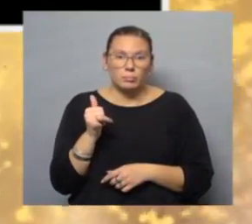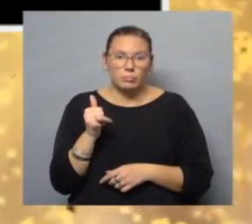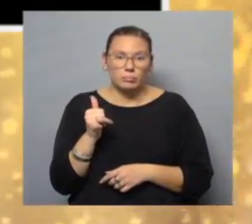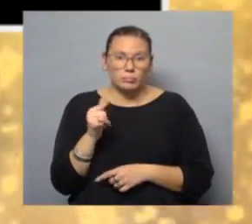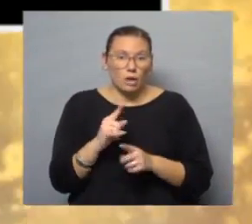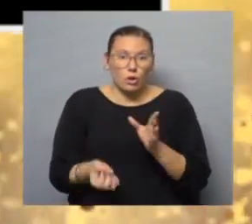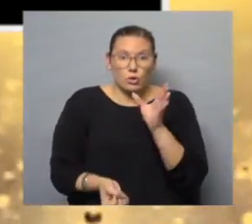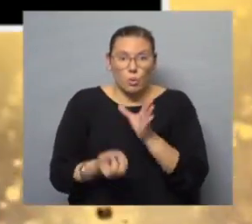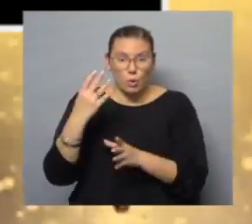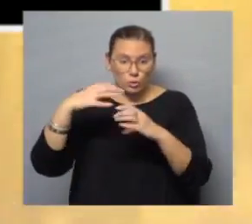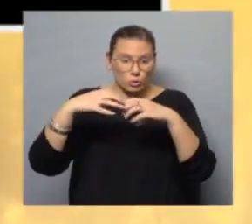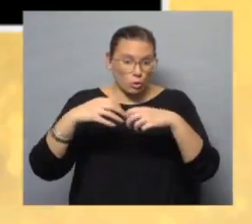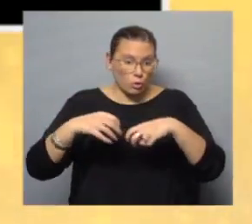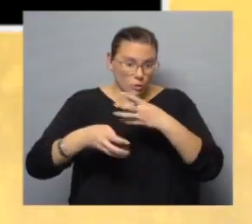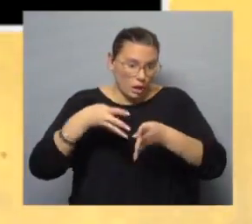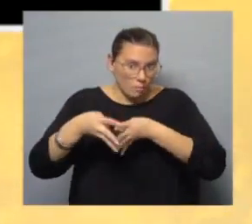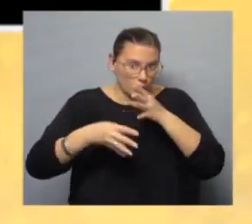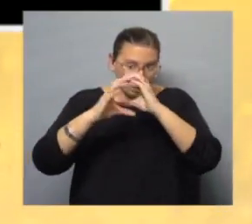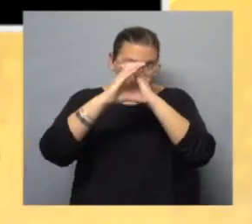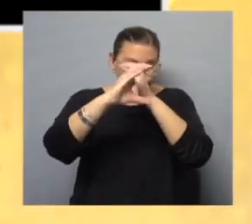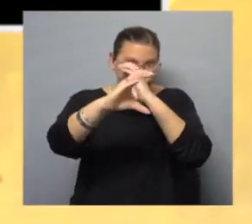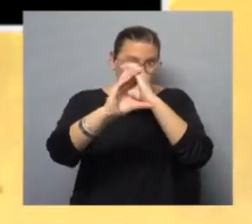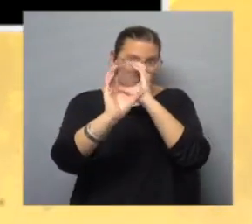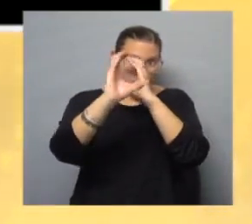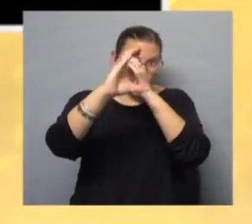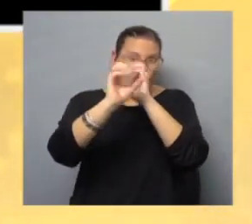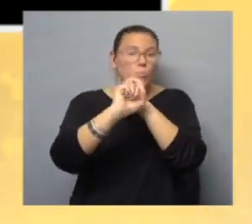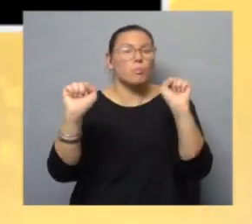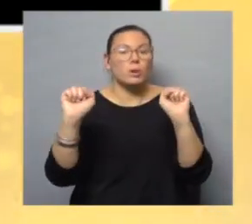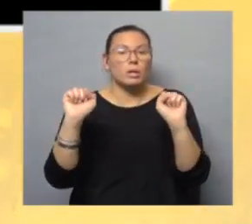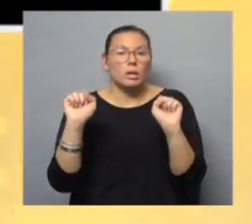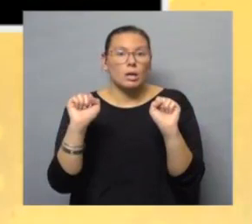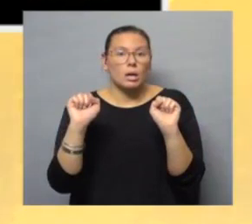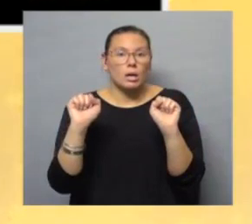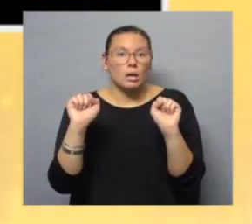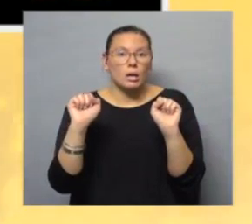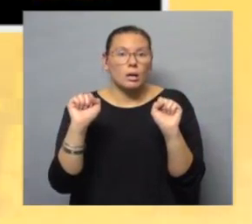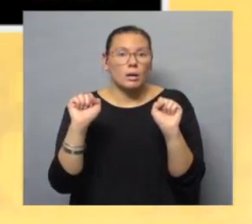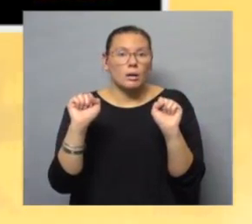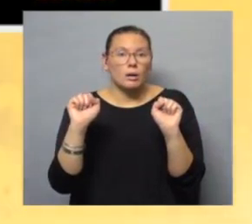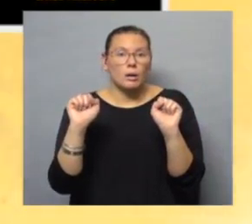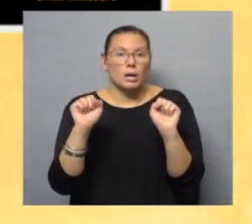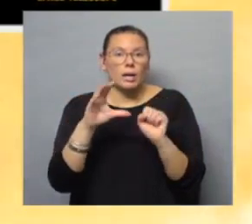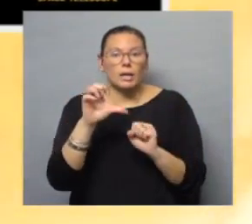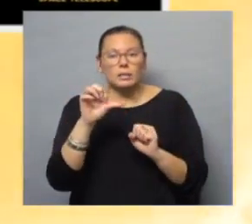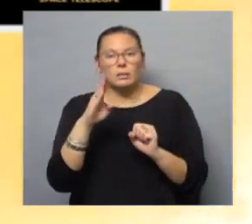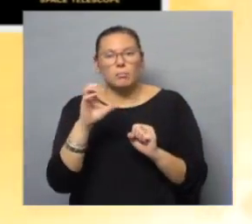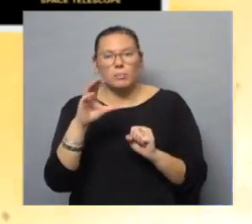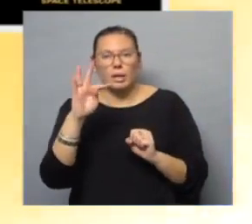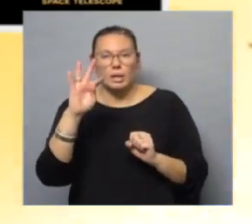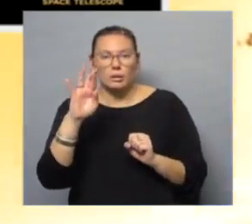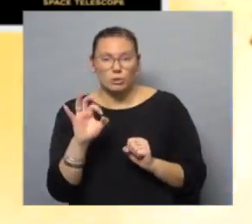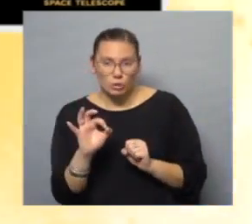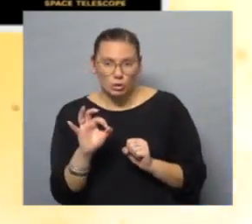Algo novedoso del instrumento, del telescopio, tiene un instrumento que permite obtener lo que llama el espectro